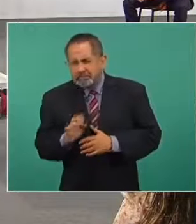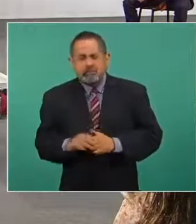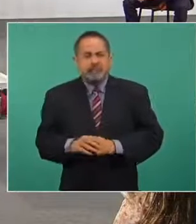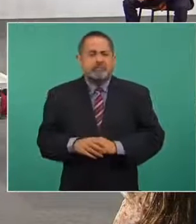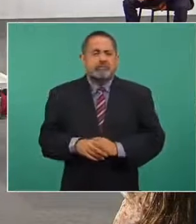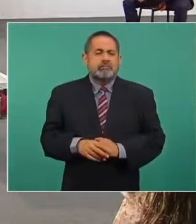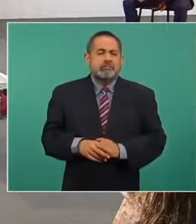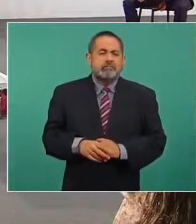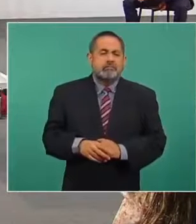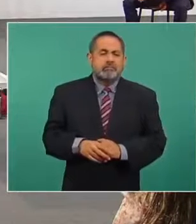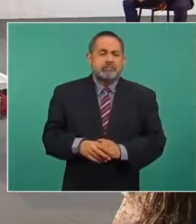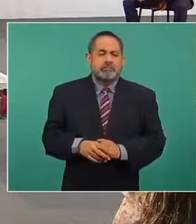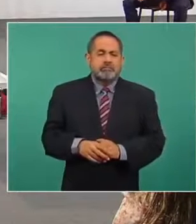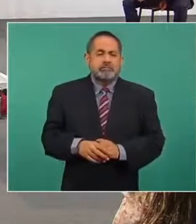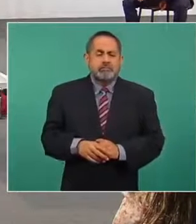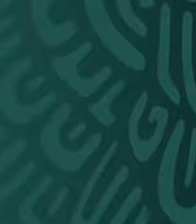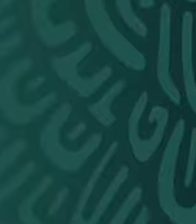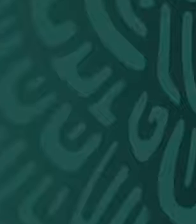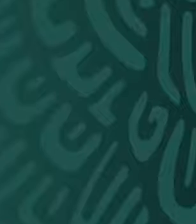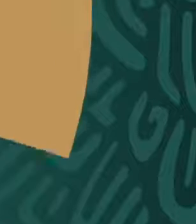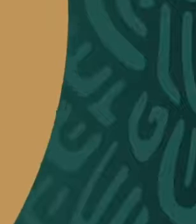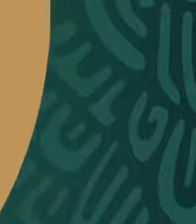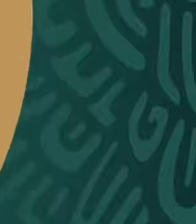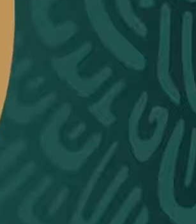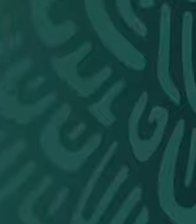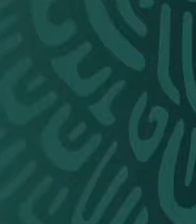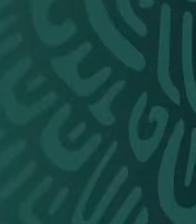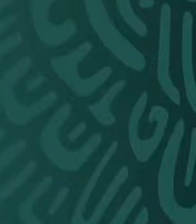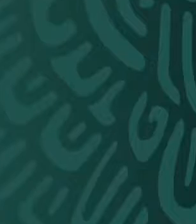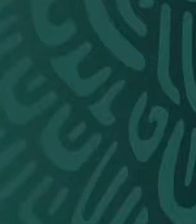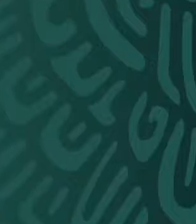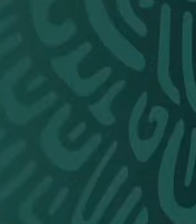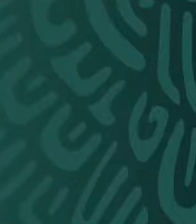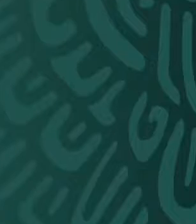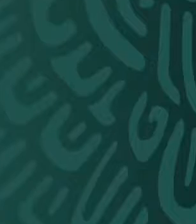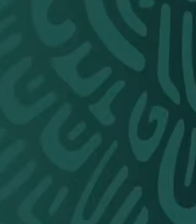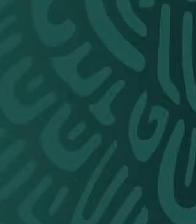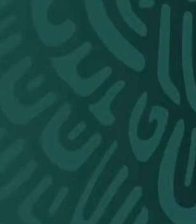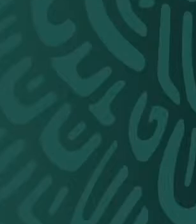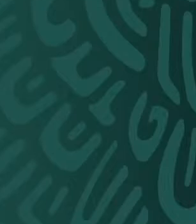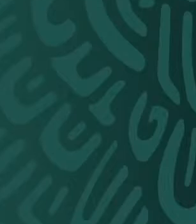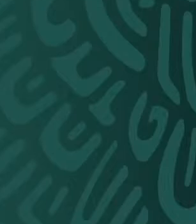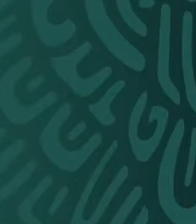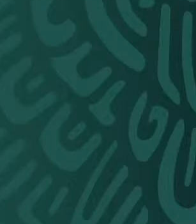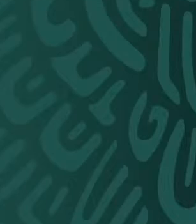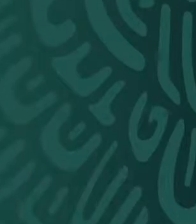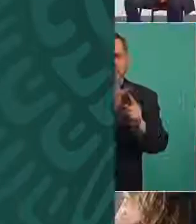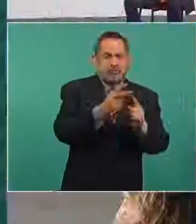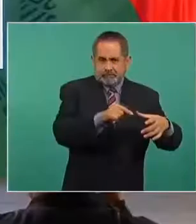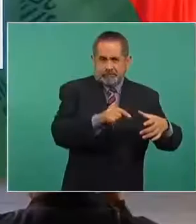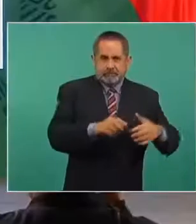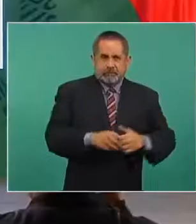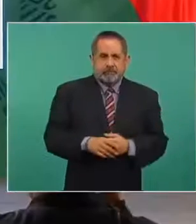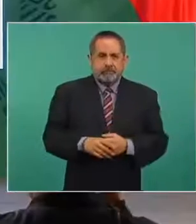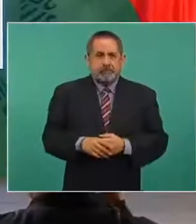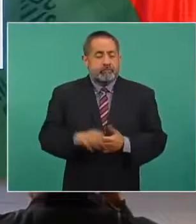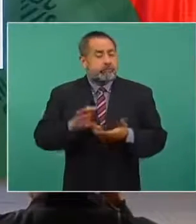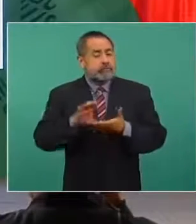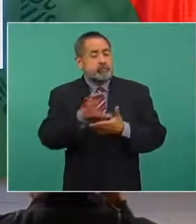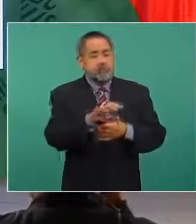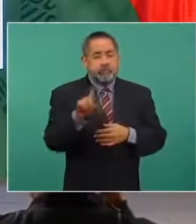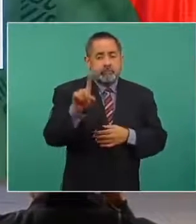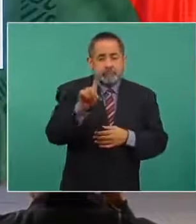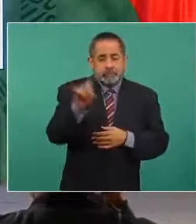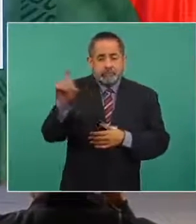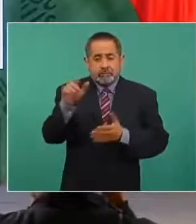Conacyt, acusados por la FGR. Entre 2002 y 2018, la Asociación Civil recibió alrededor